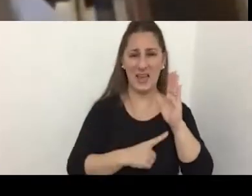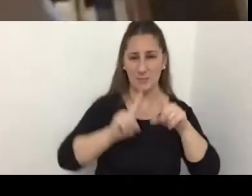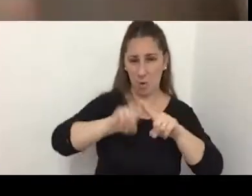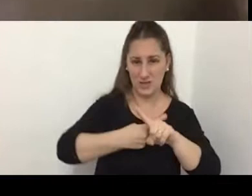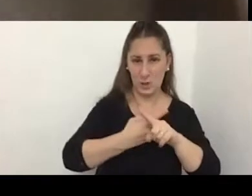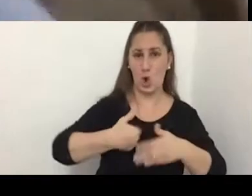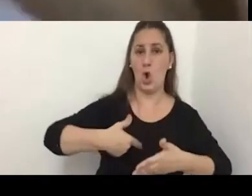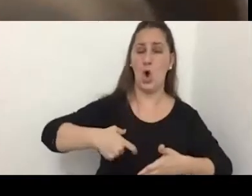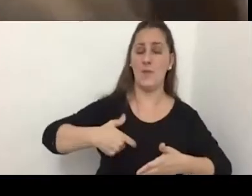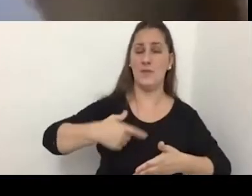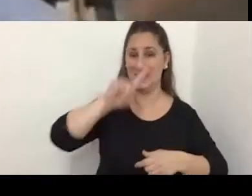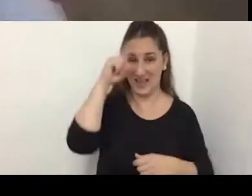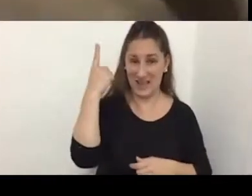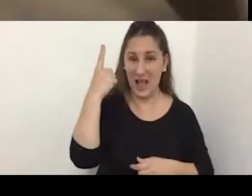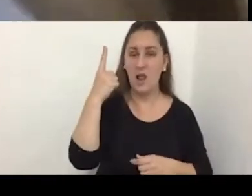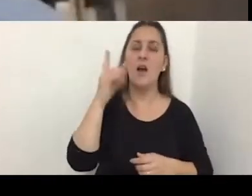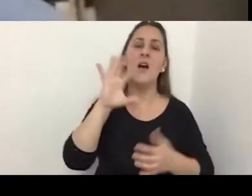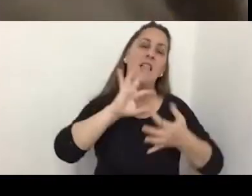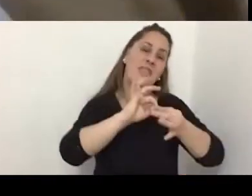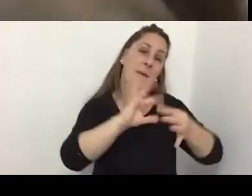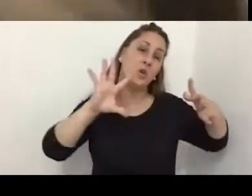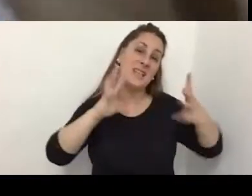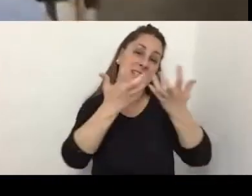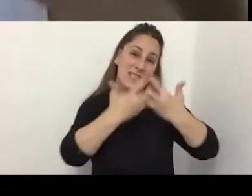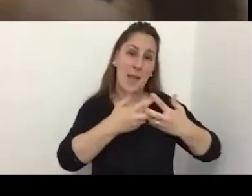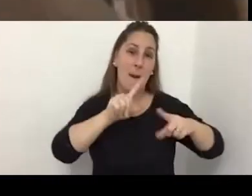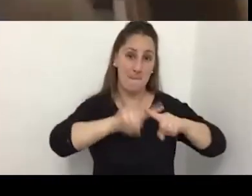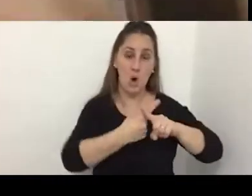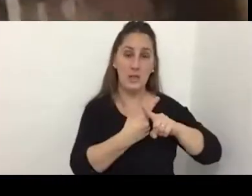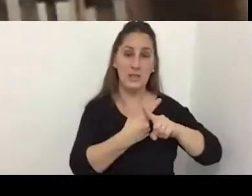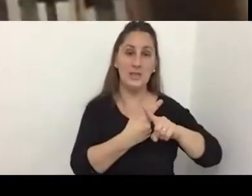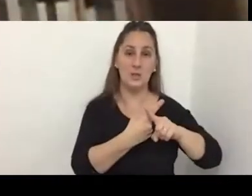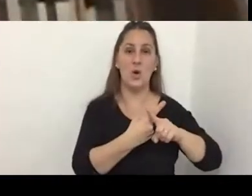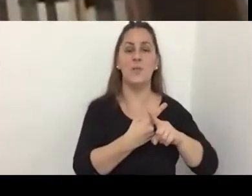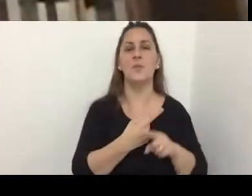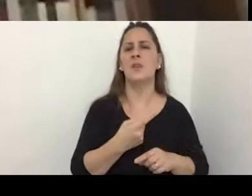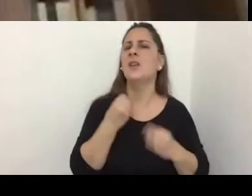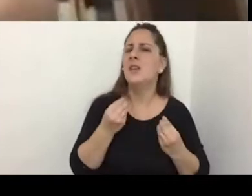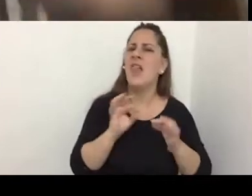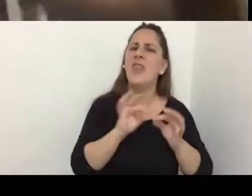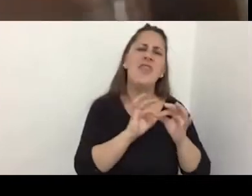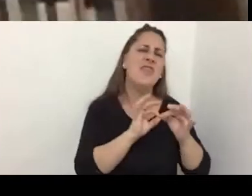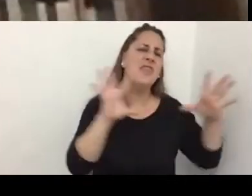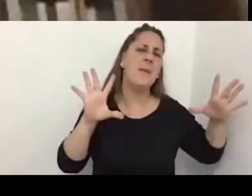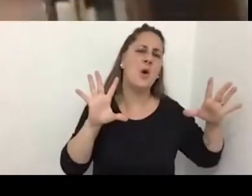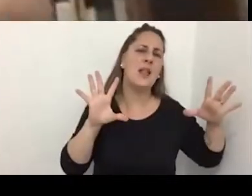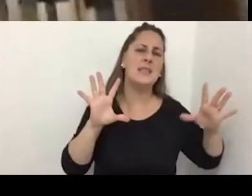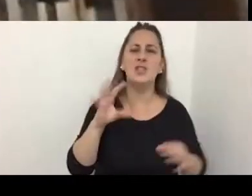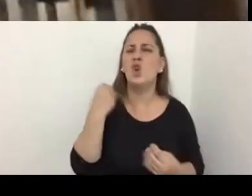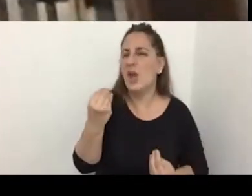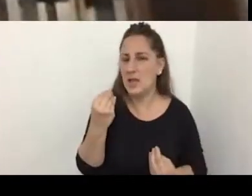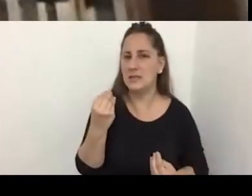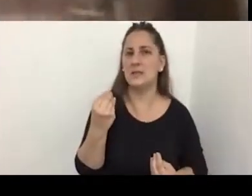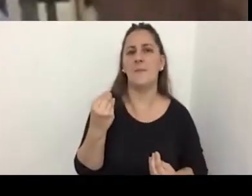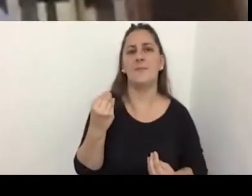político-estatales, el grado de democratización de un sistema político, por eso, digamos, ¿y qué entendemos por democratización? Algunos entienden, en general los